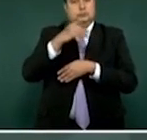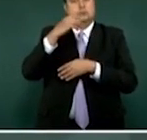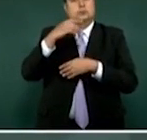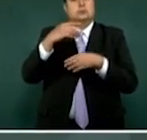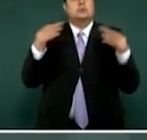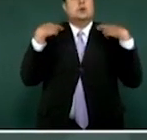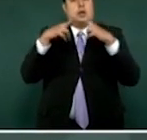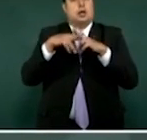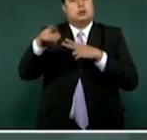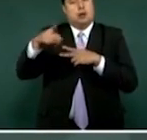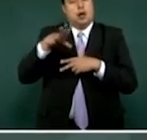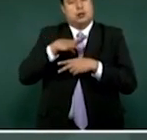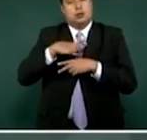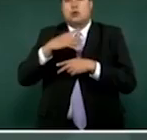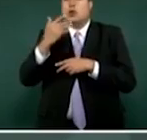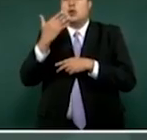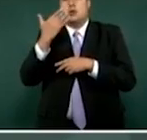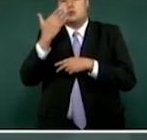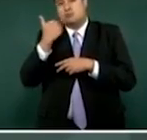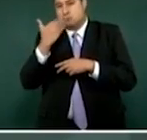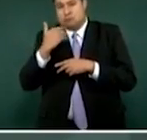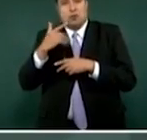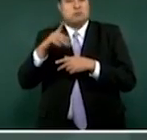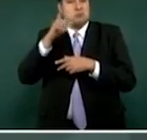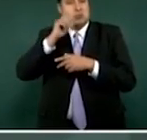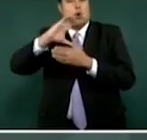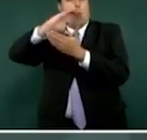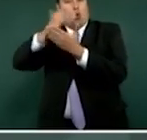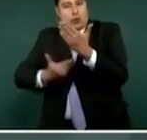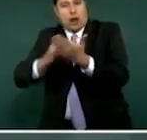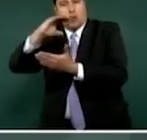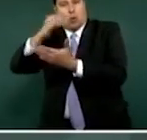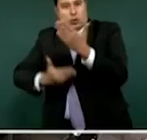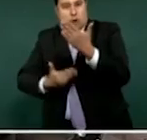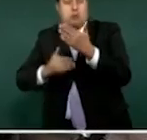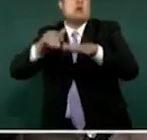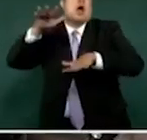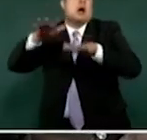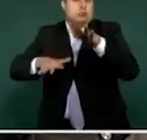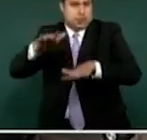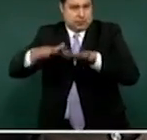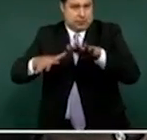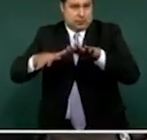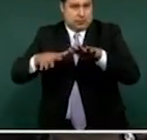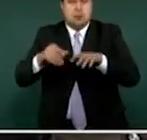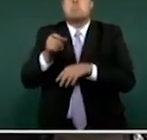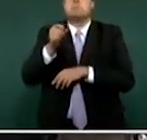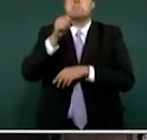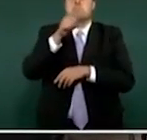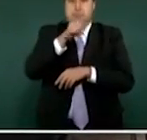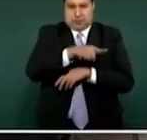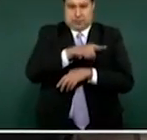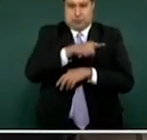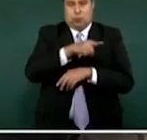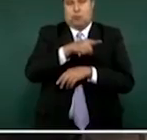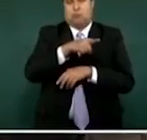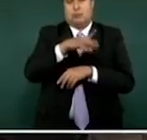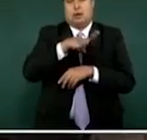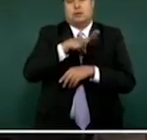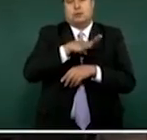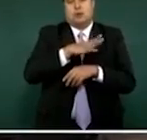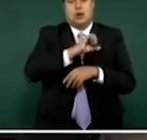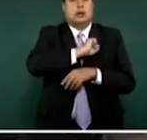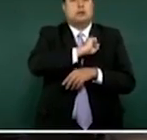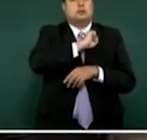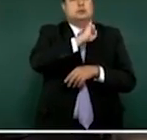por honorarios o de manera eventual. Esto mismo sucede en el sector salud y en